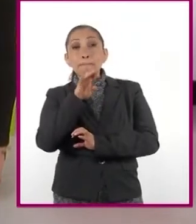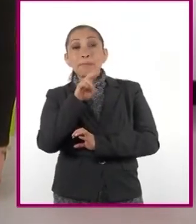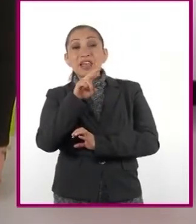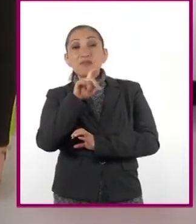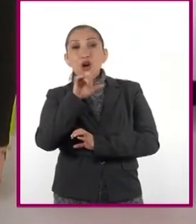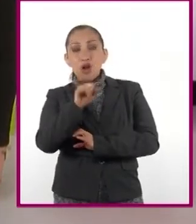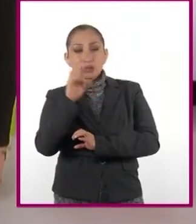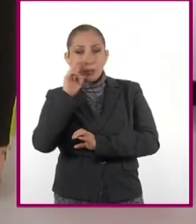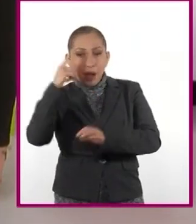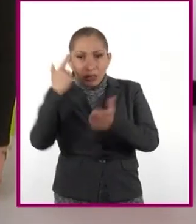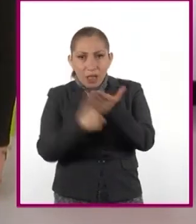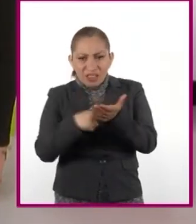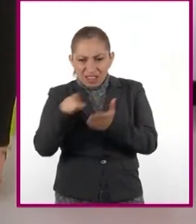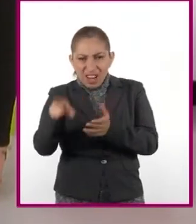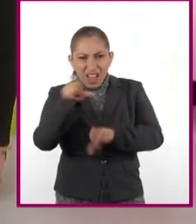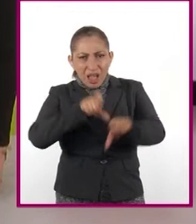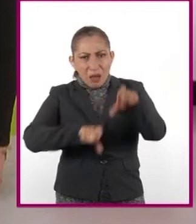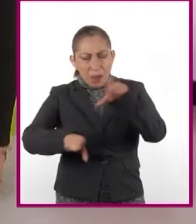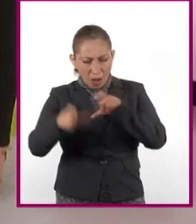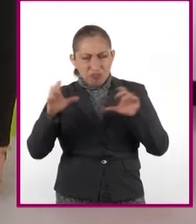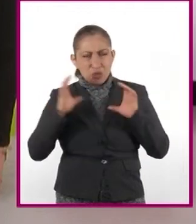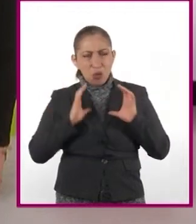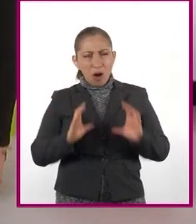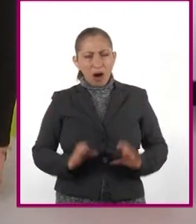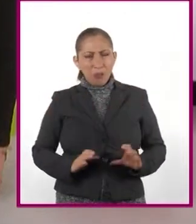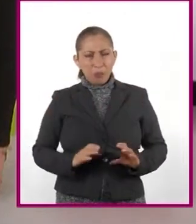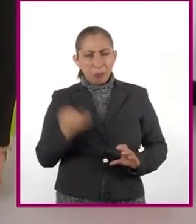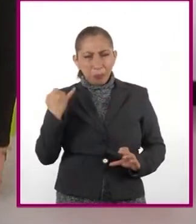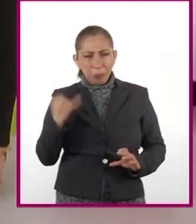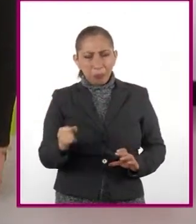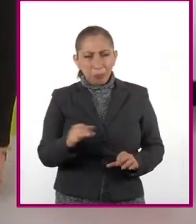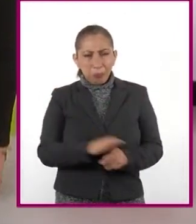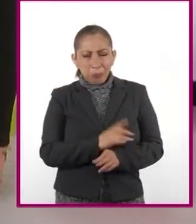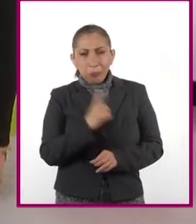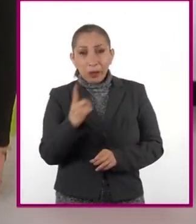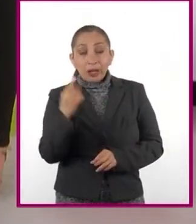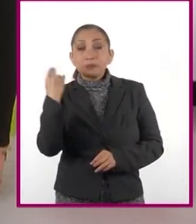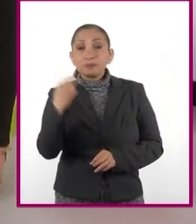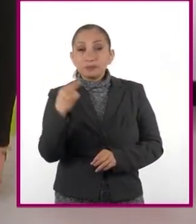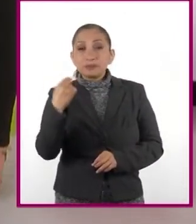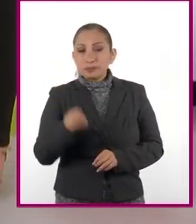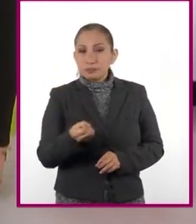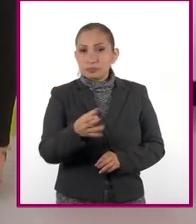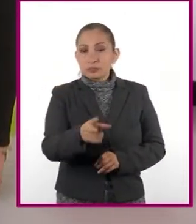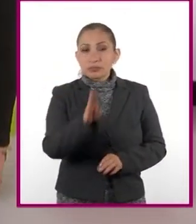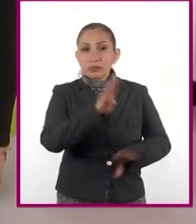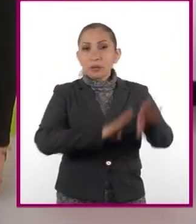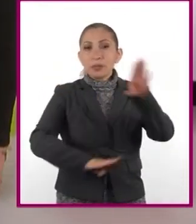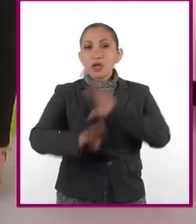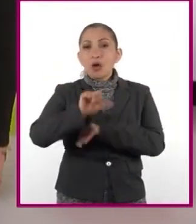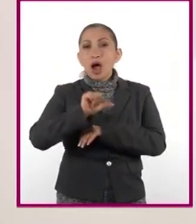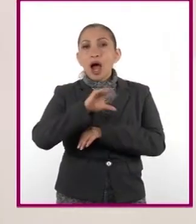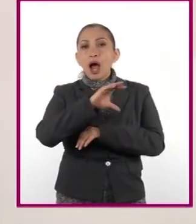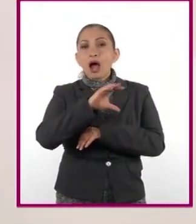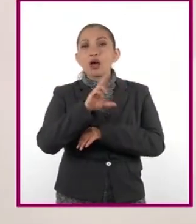con altos niveles de sustancias químicas dentro de su cuerpo, se le denomina